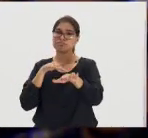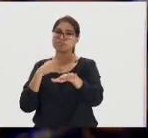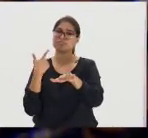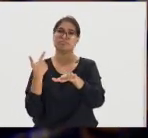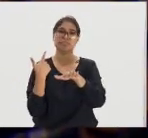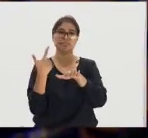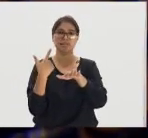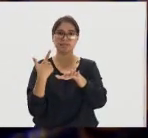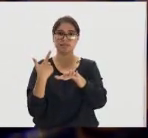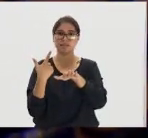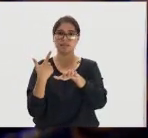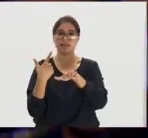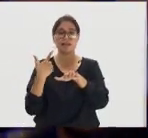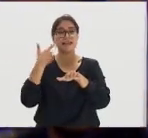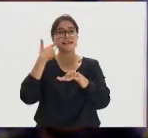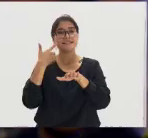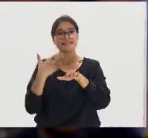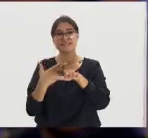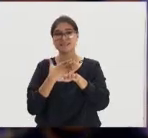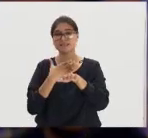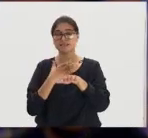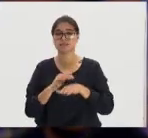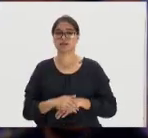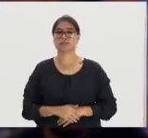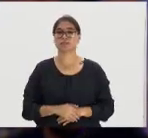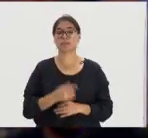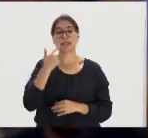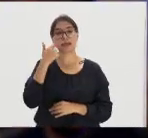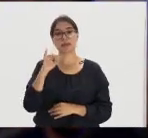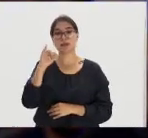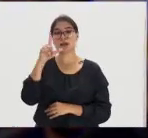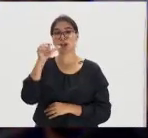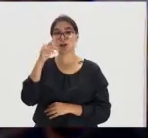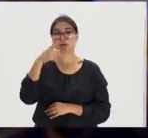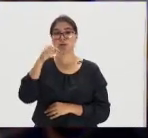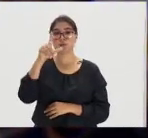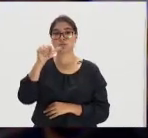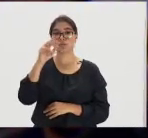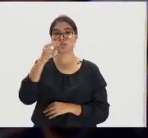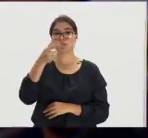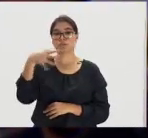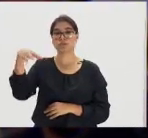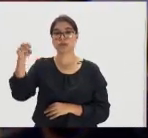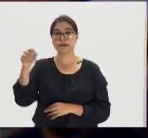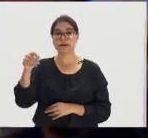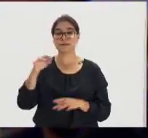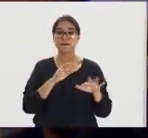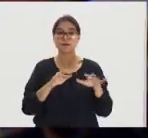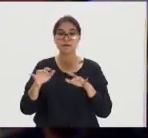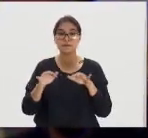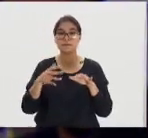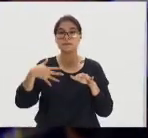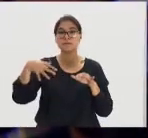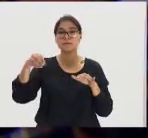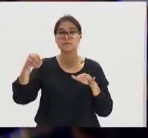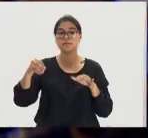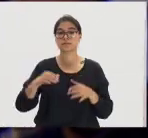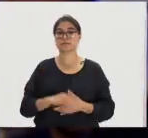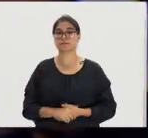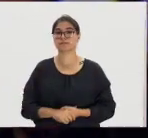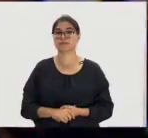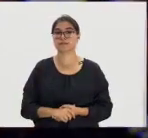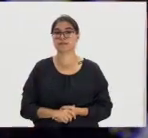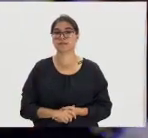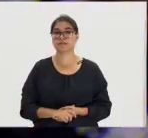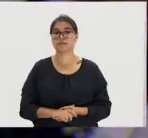¿Sabe que uno de nuestros pianistas, para llegar a Ilopango, es 1:45? El pastor Jorge el viernes andaba afligido porque